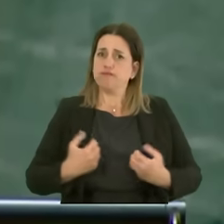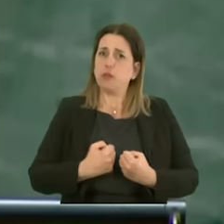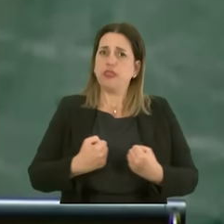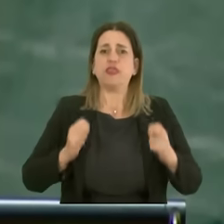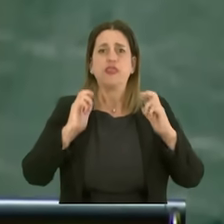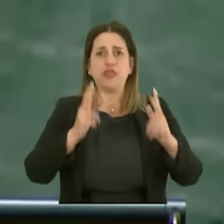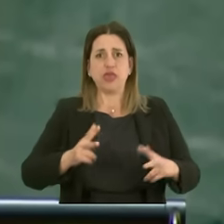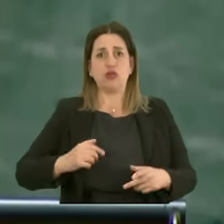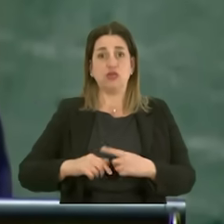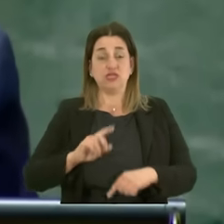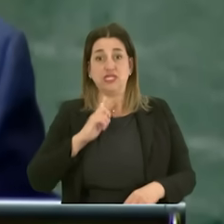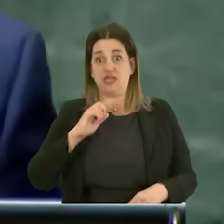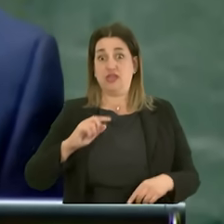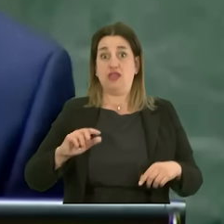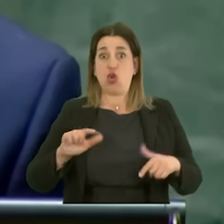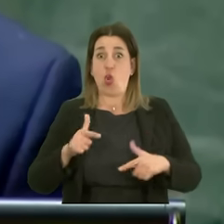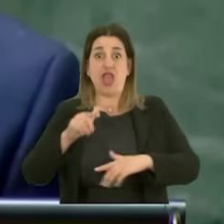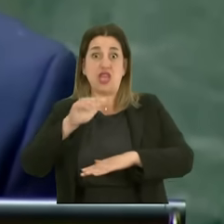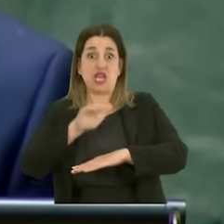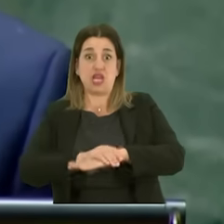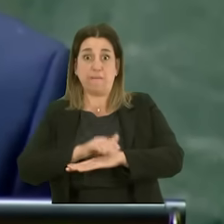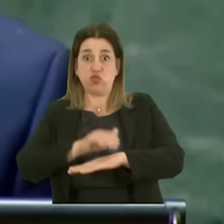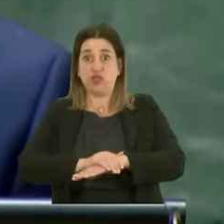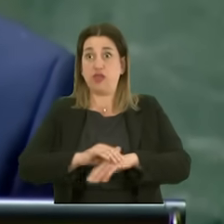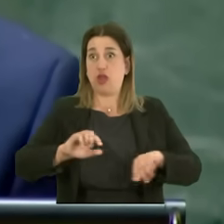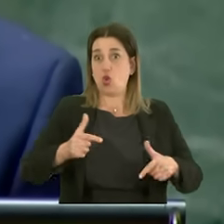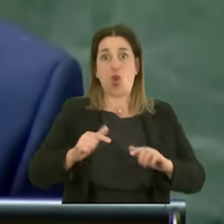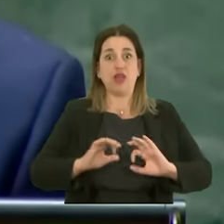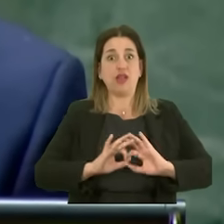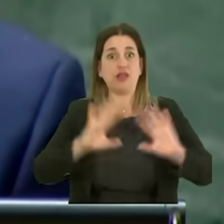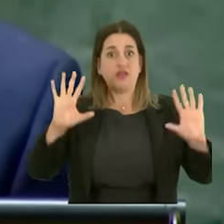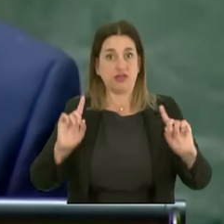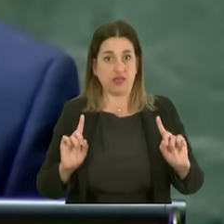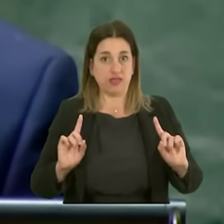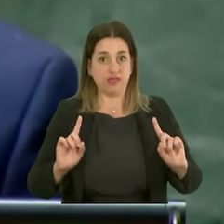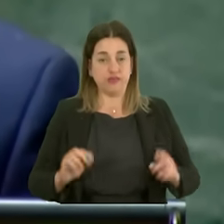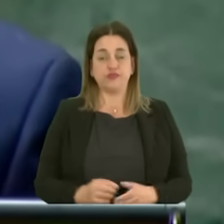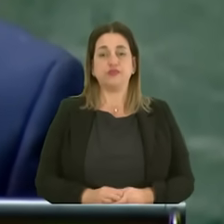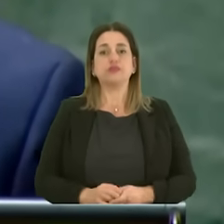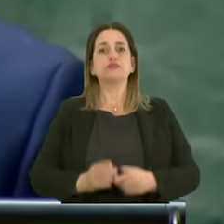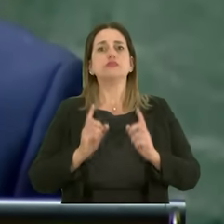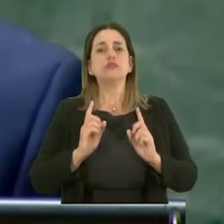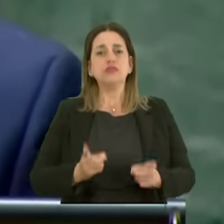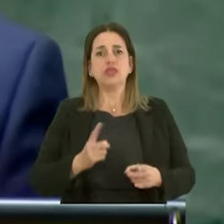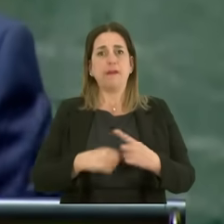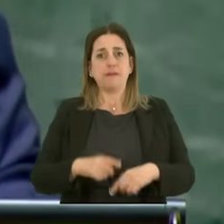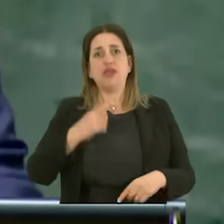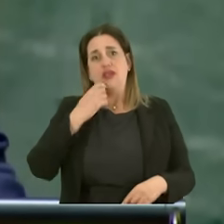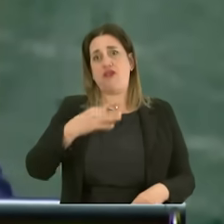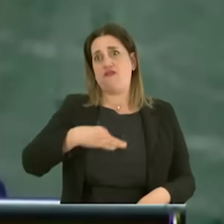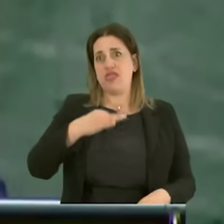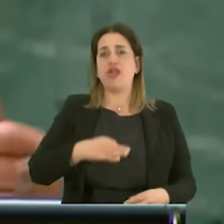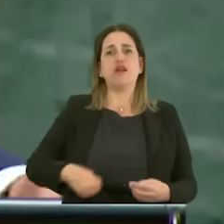dec que la primera no existiría sin la presencia de la segunda de hecho la vida en